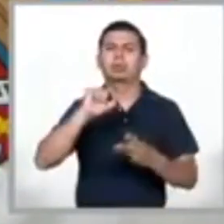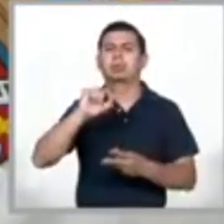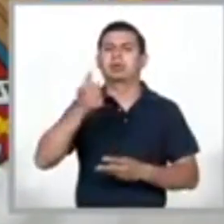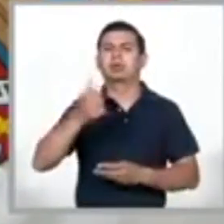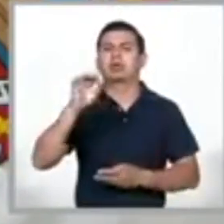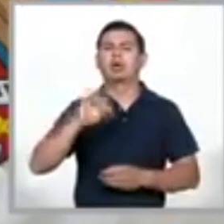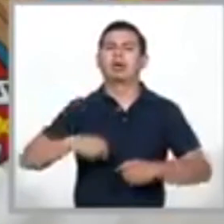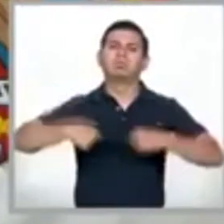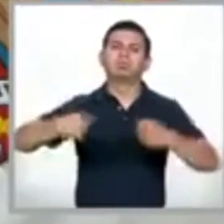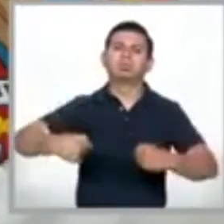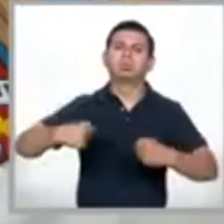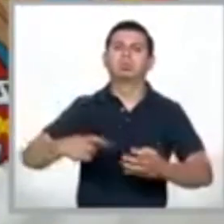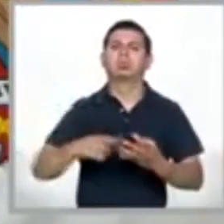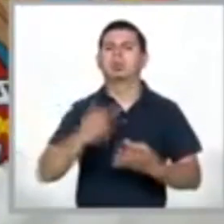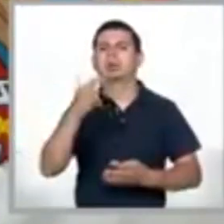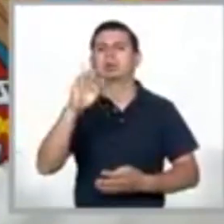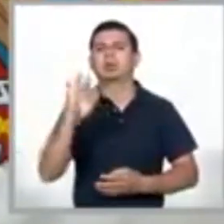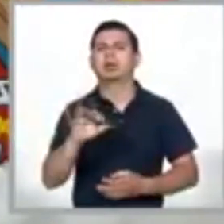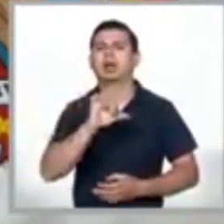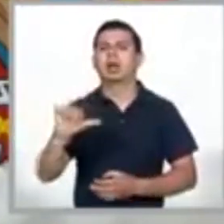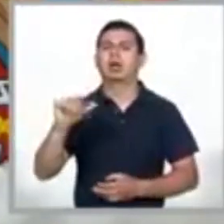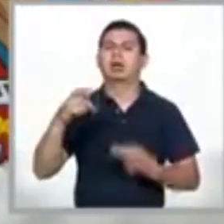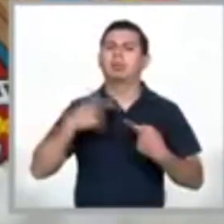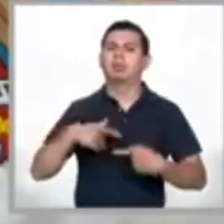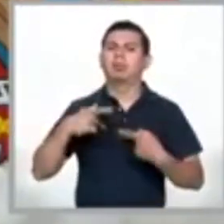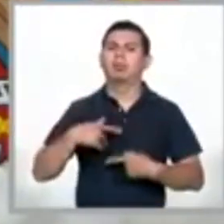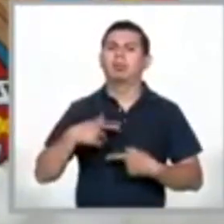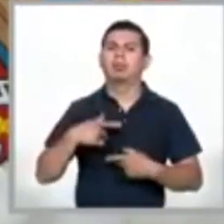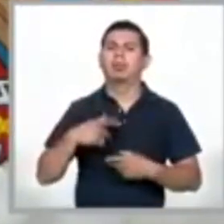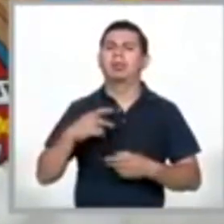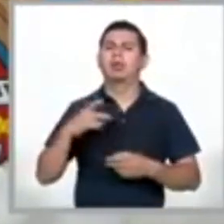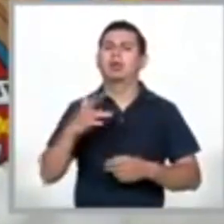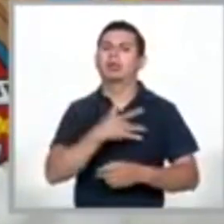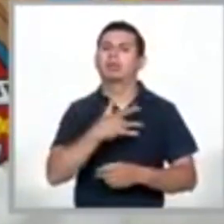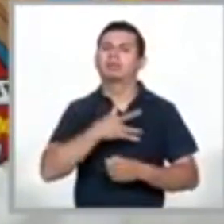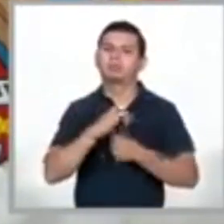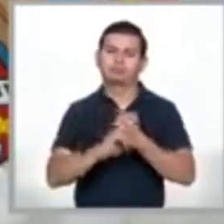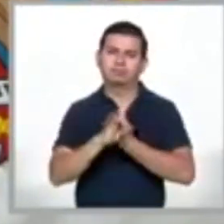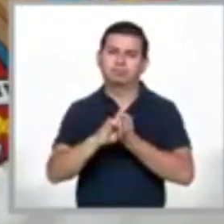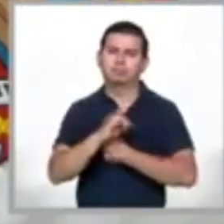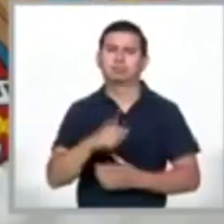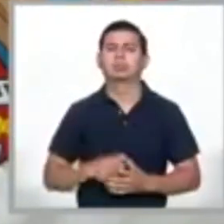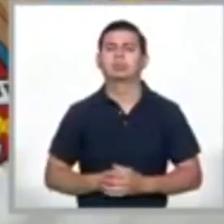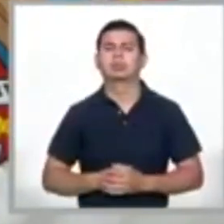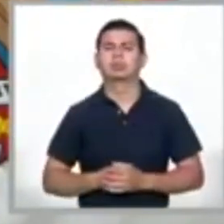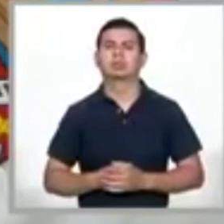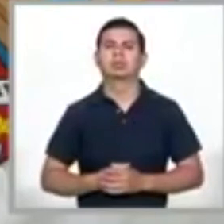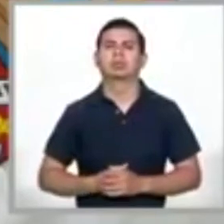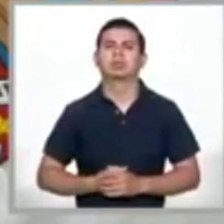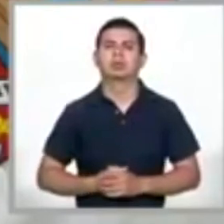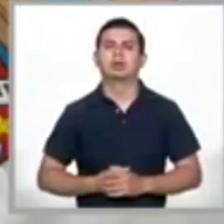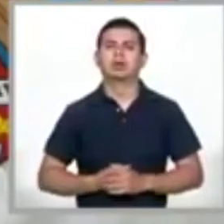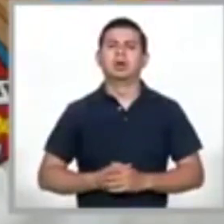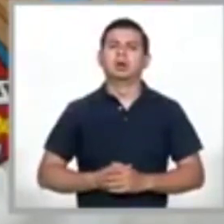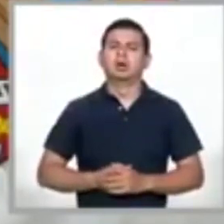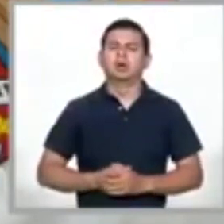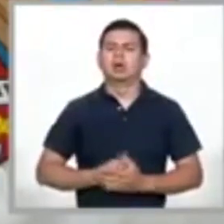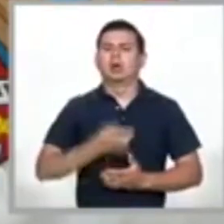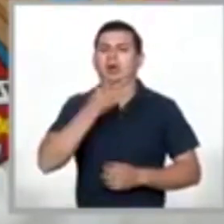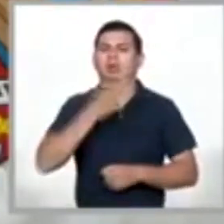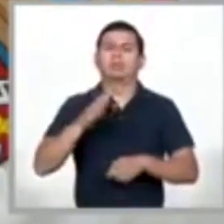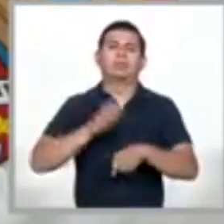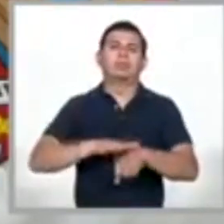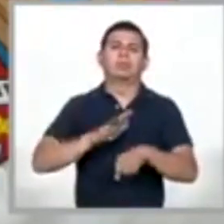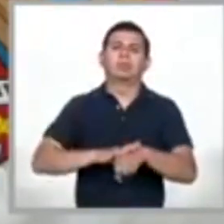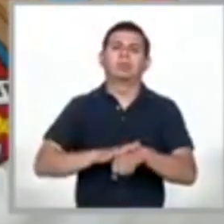26% obesidad y 7% a insuficiencia renal. Es muy importante considerar